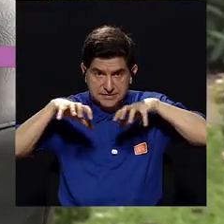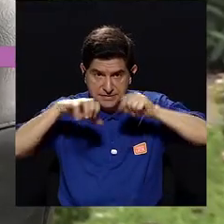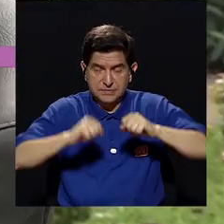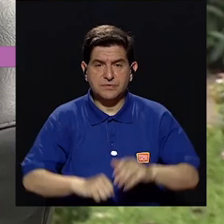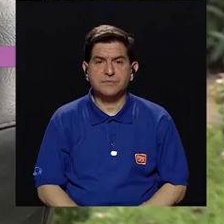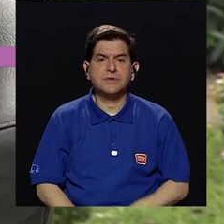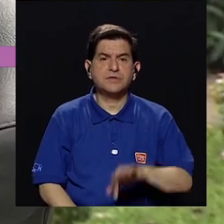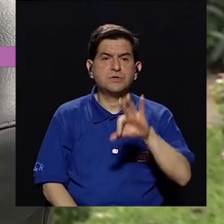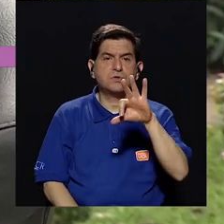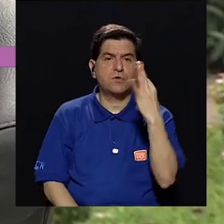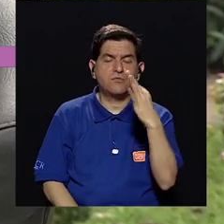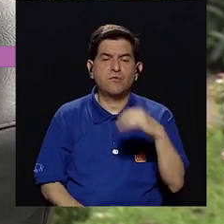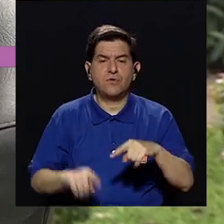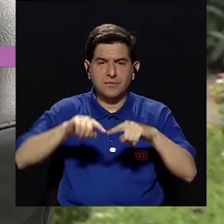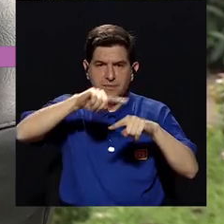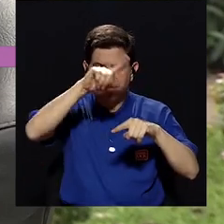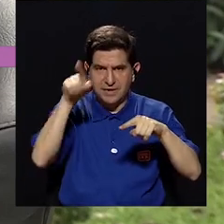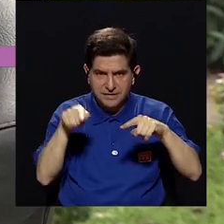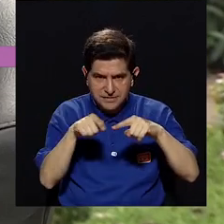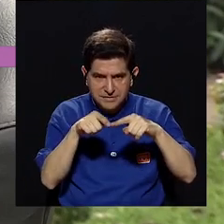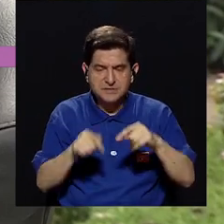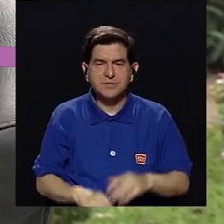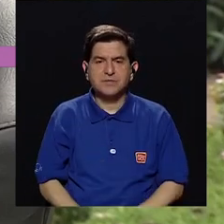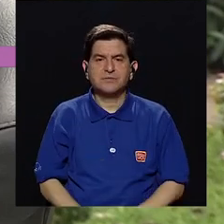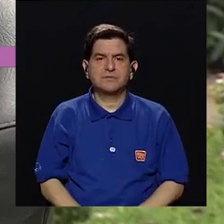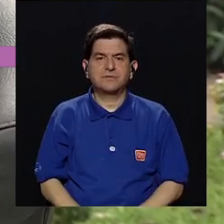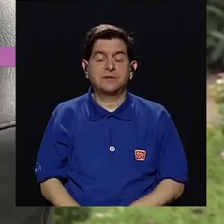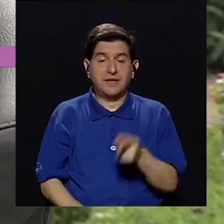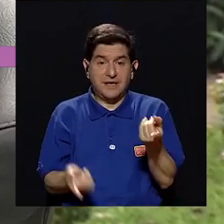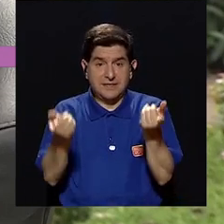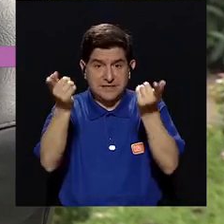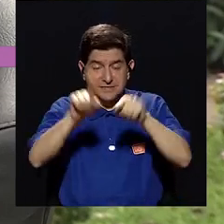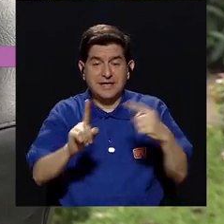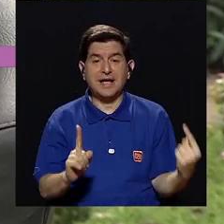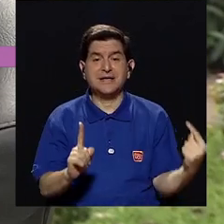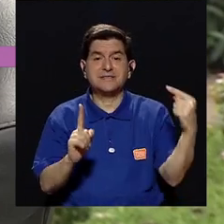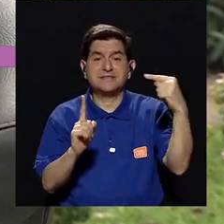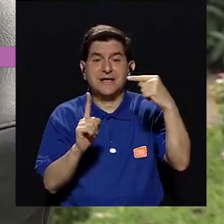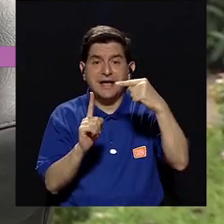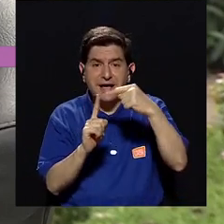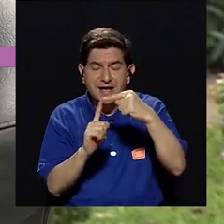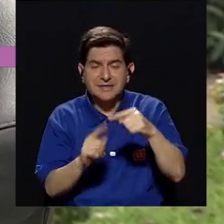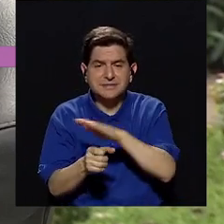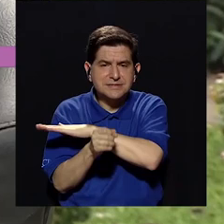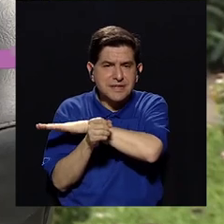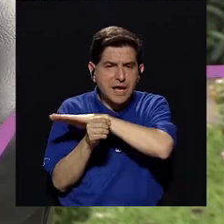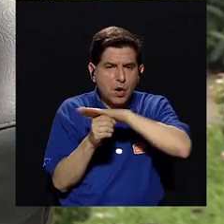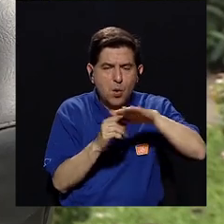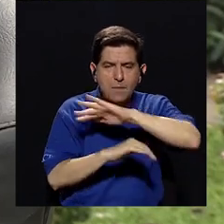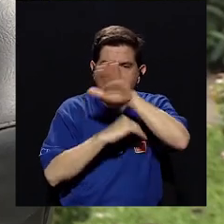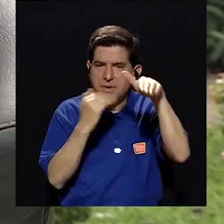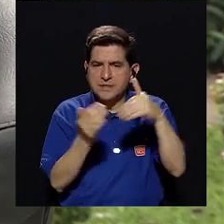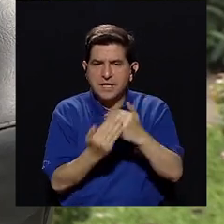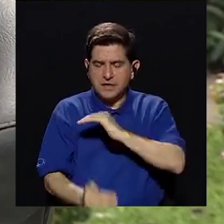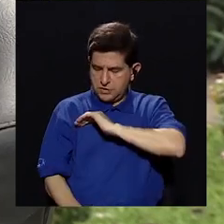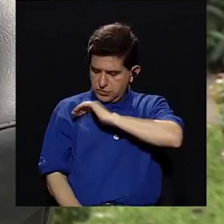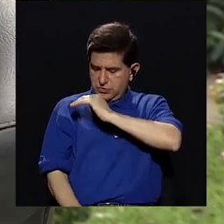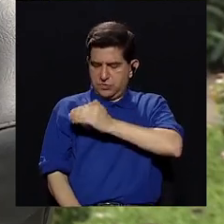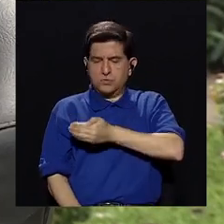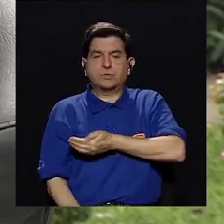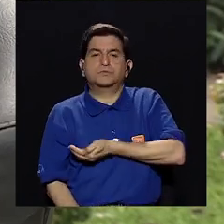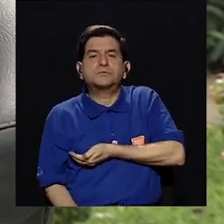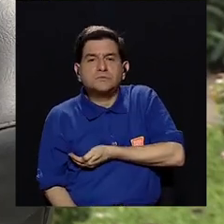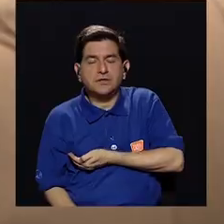en forma circular en forma circular hasta abarcar toda la mama